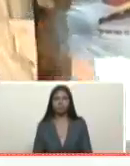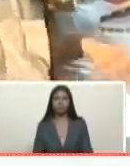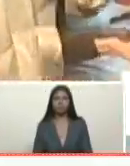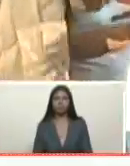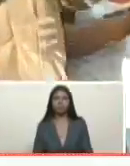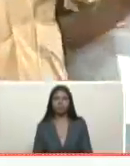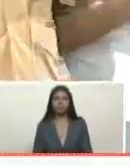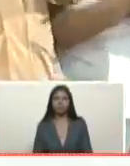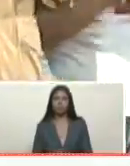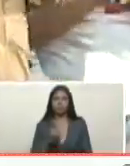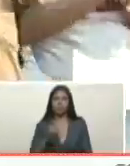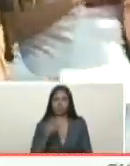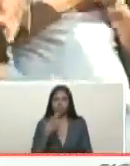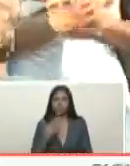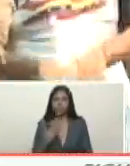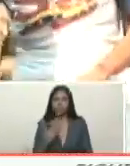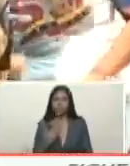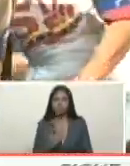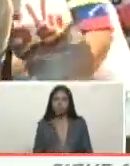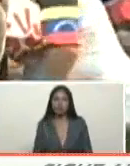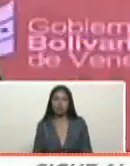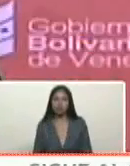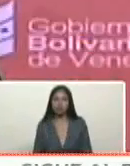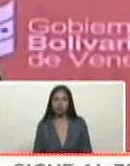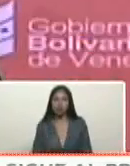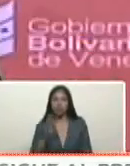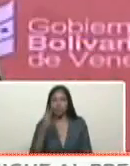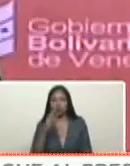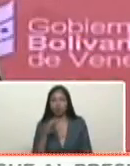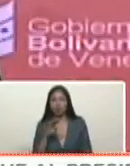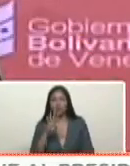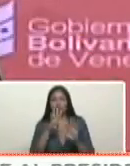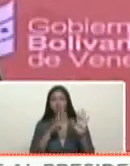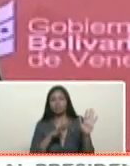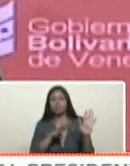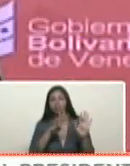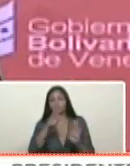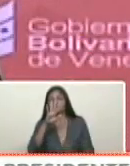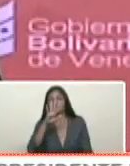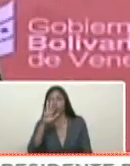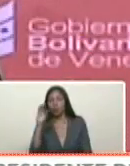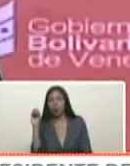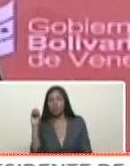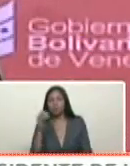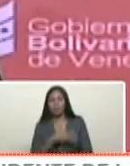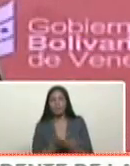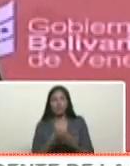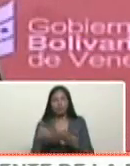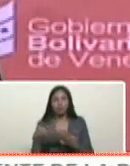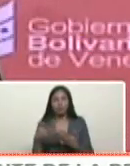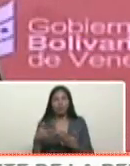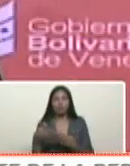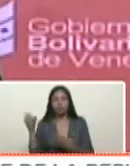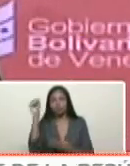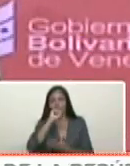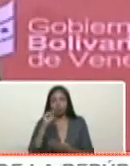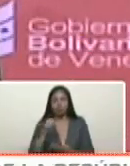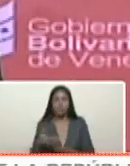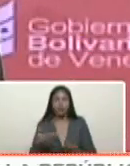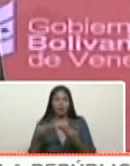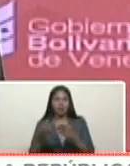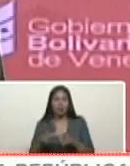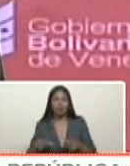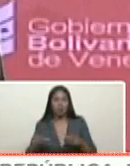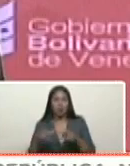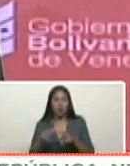Para lo cual se solicita una cantidad de 950 millones de bolívares para la dotación de estas